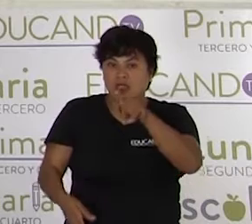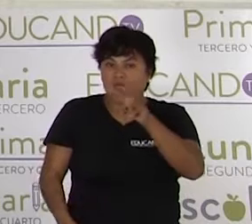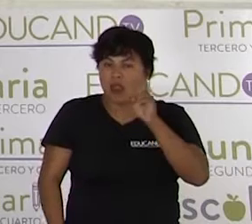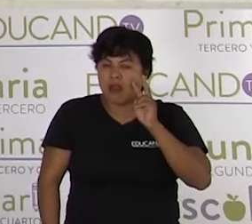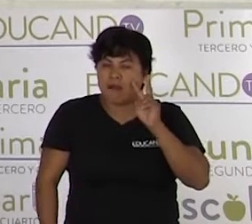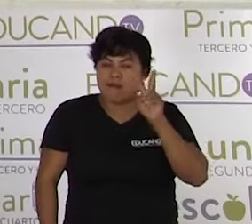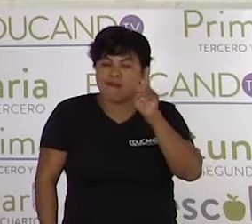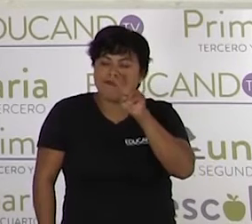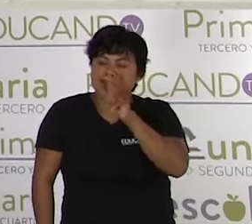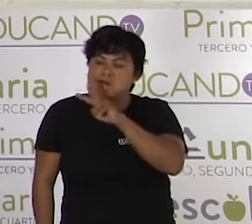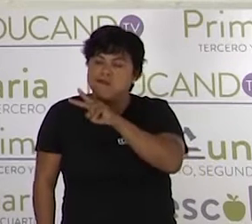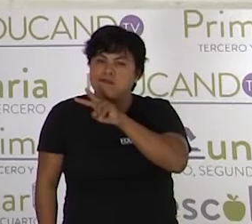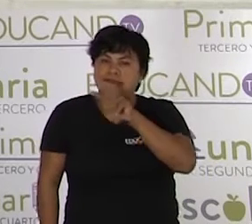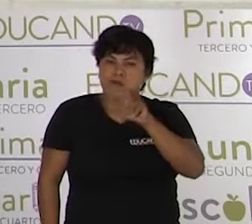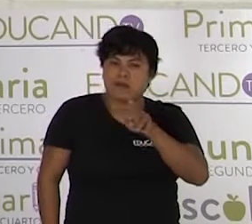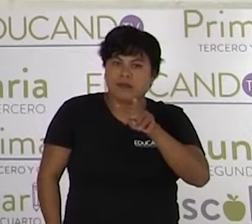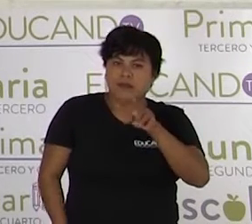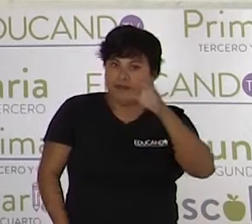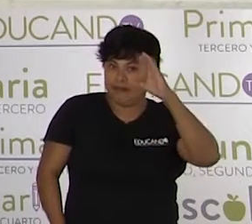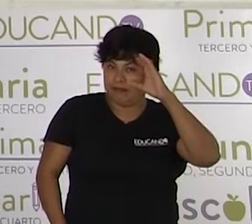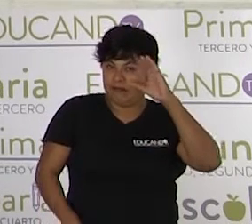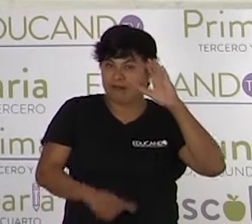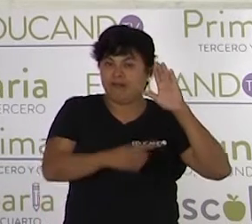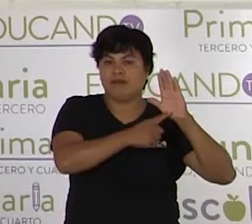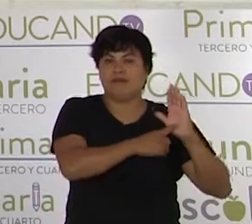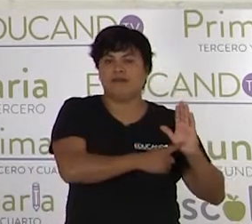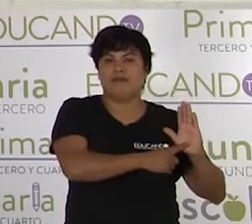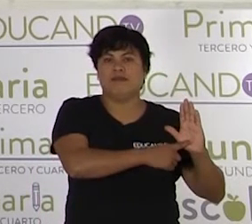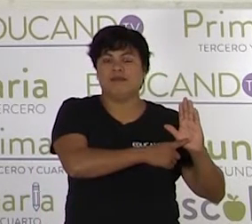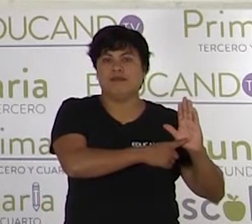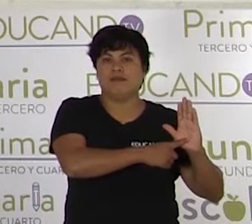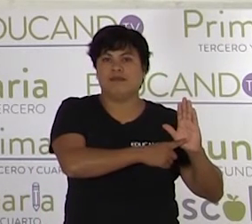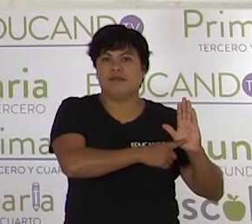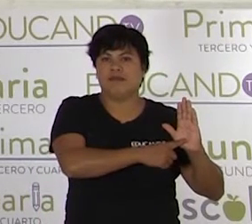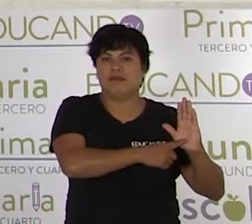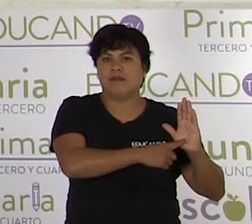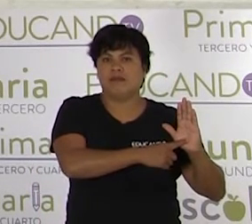Observa la imagen.